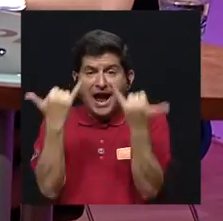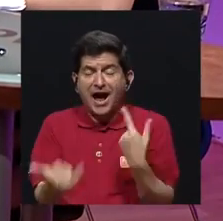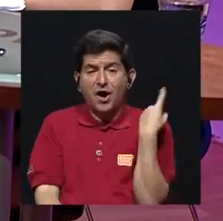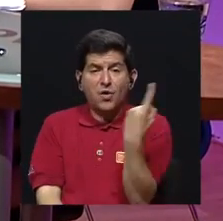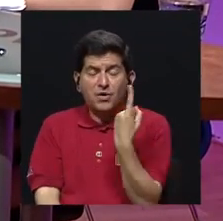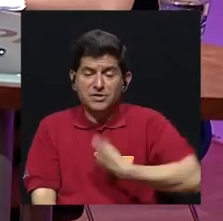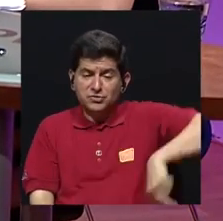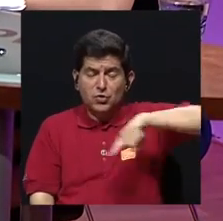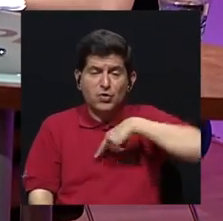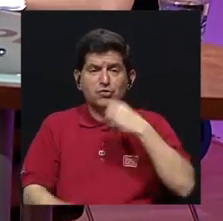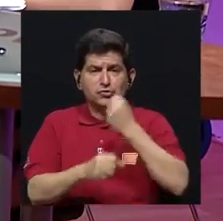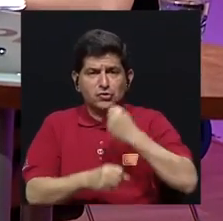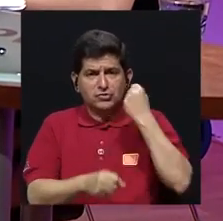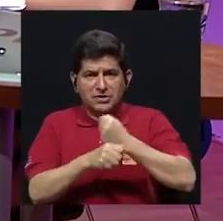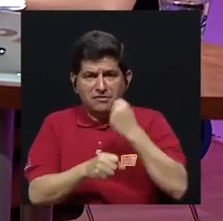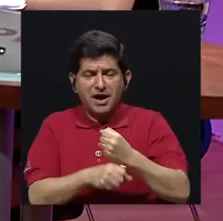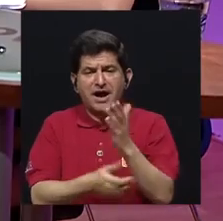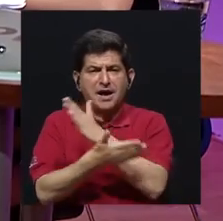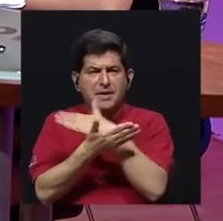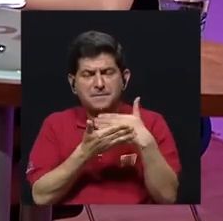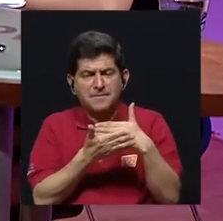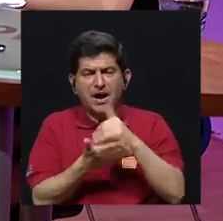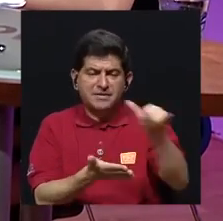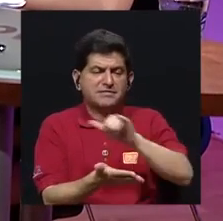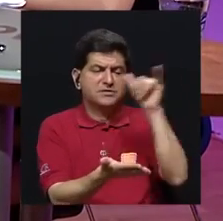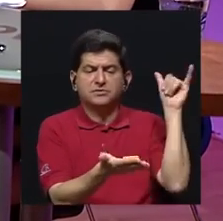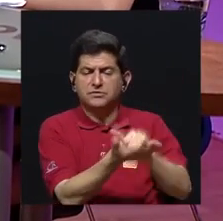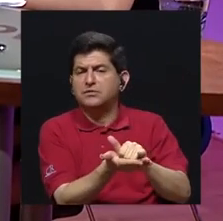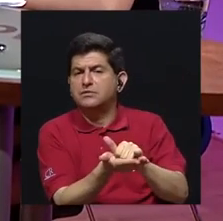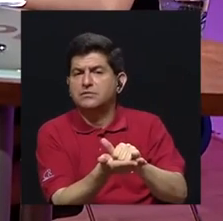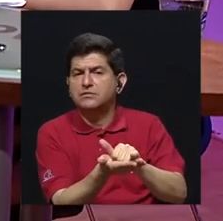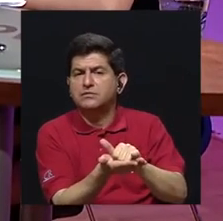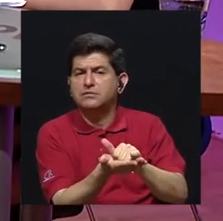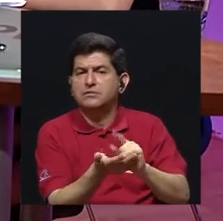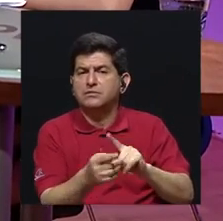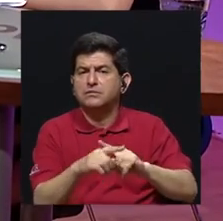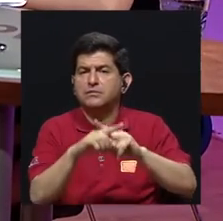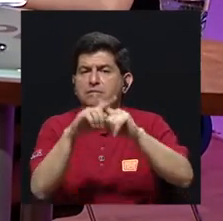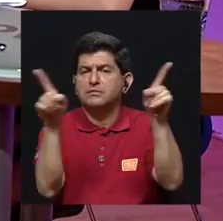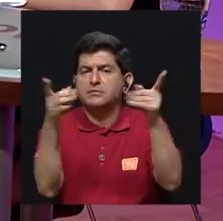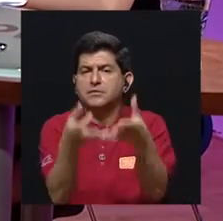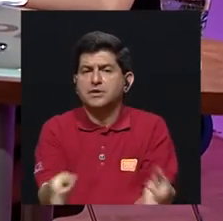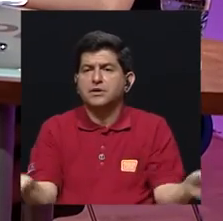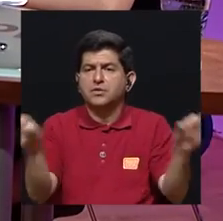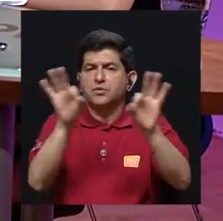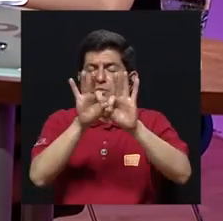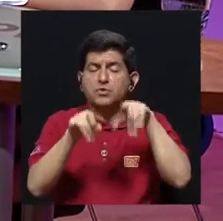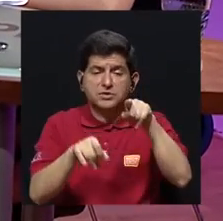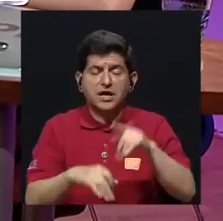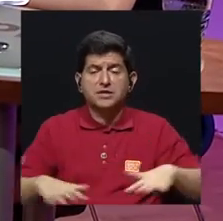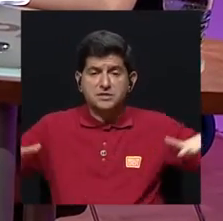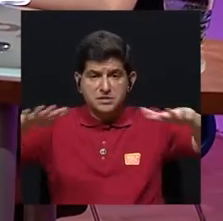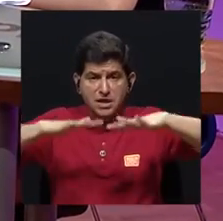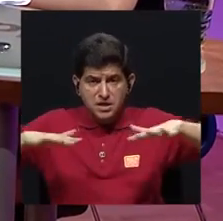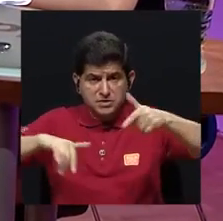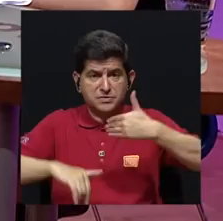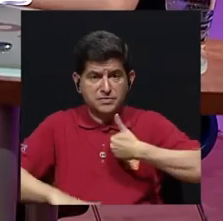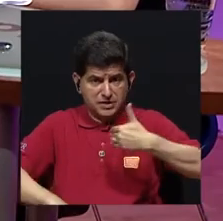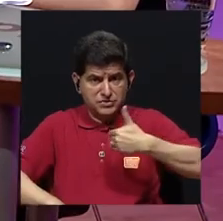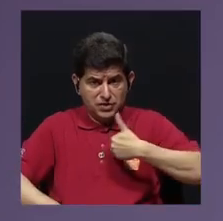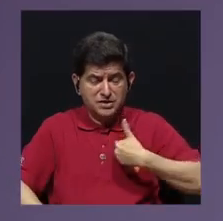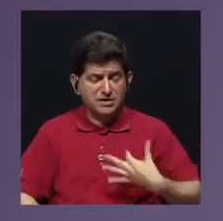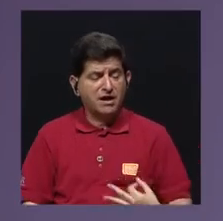solamente estamos trabajando lo que es la parte como San José, ¿verdad? Uh-huh. Pero es importante ver que ese espacio que tal vez vos